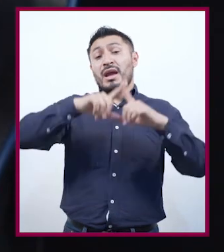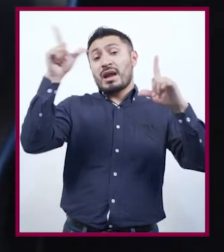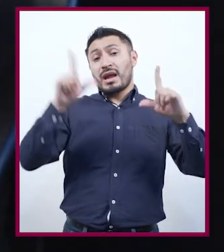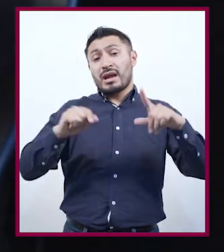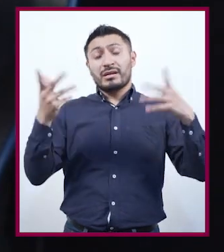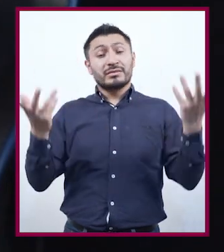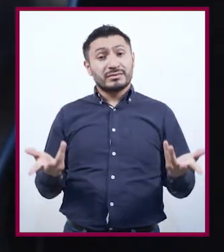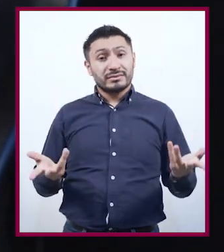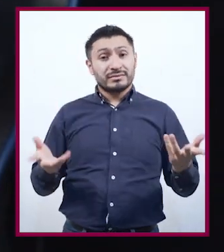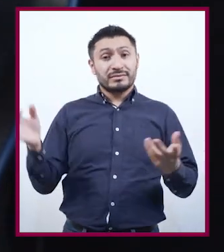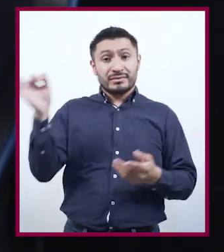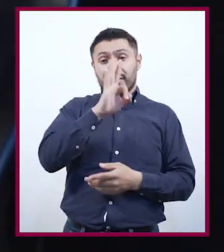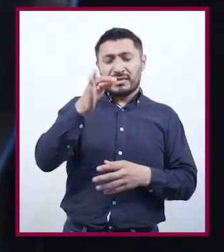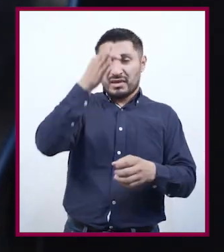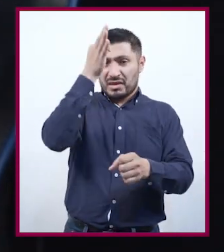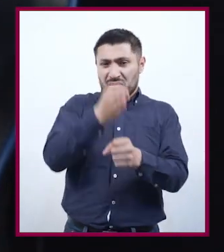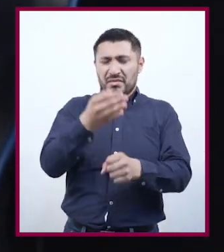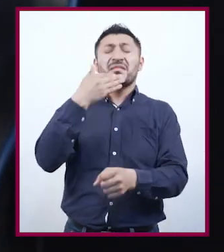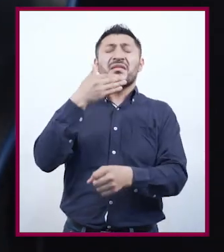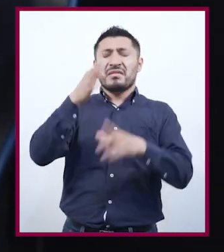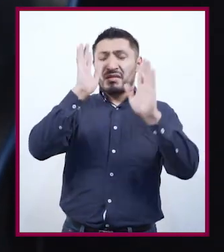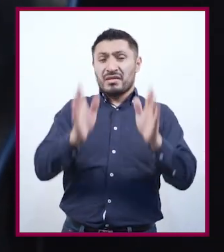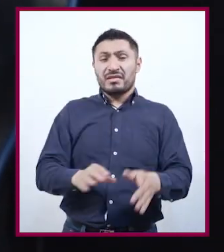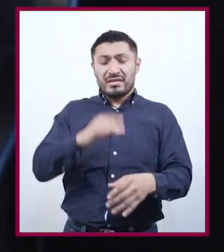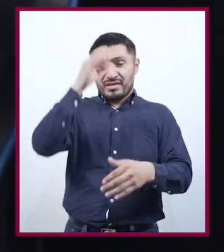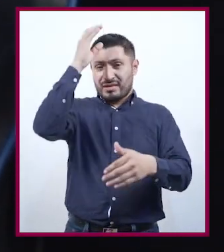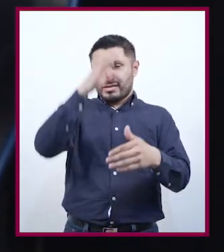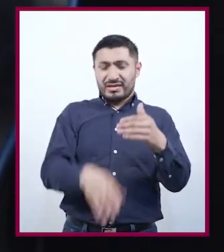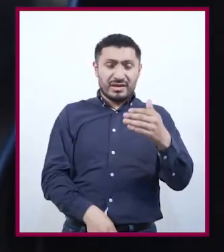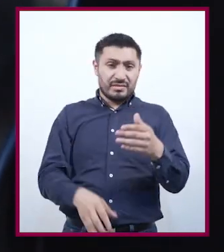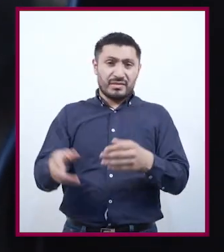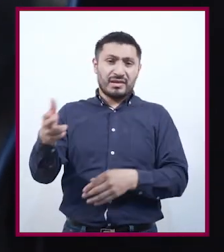lo que hemos hecho como nación. ¿Será que ya es